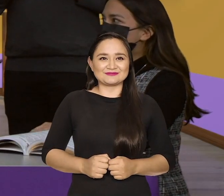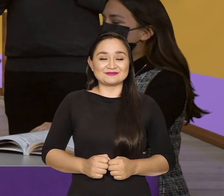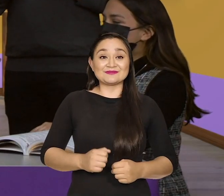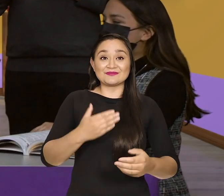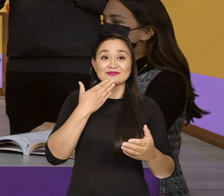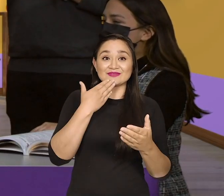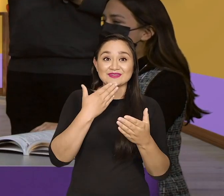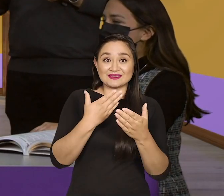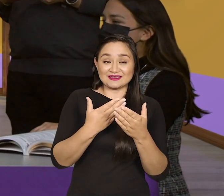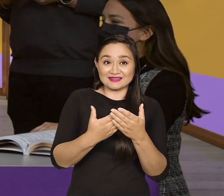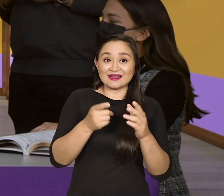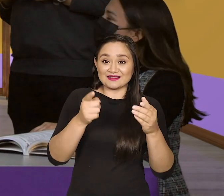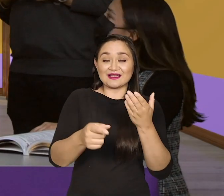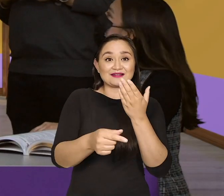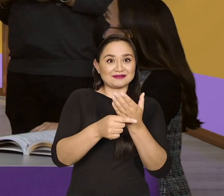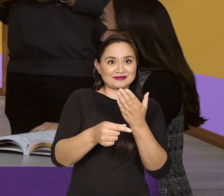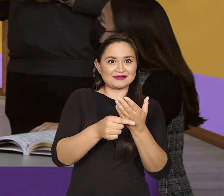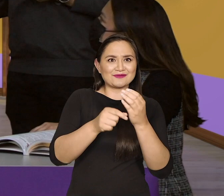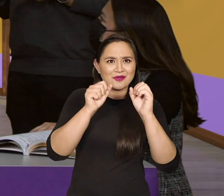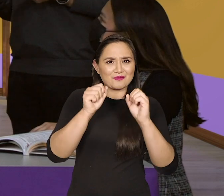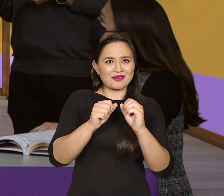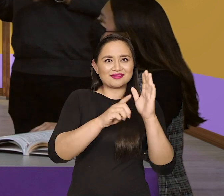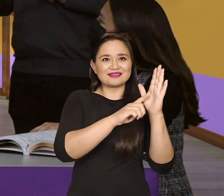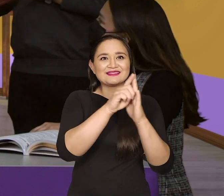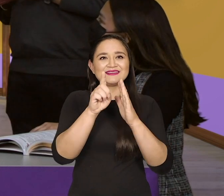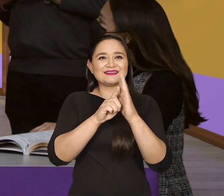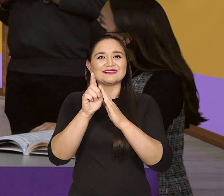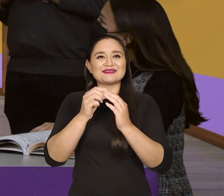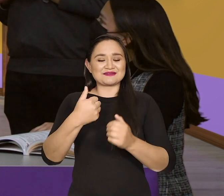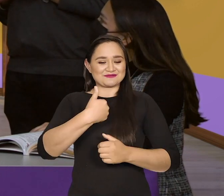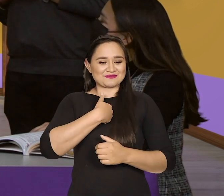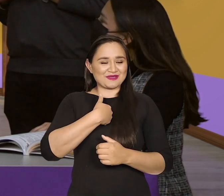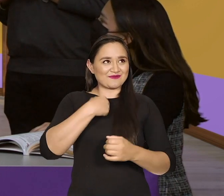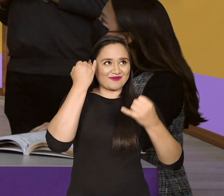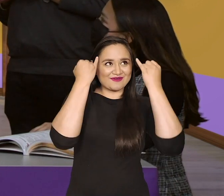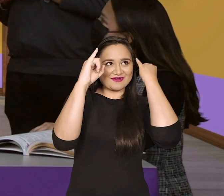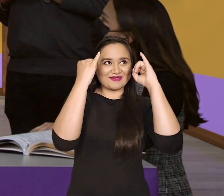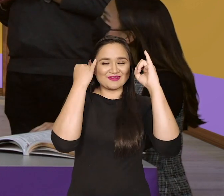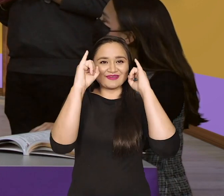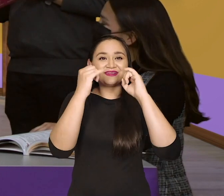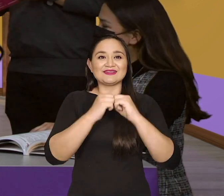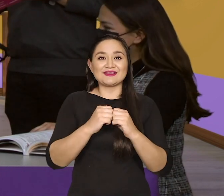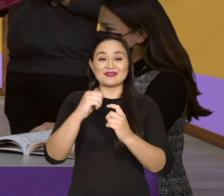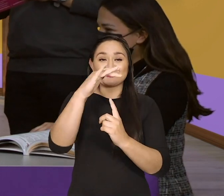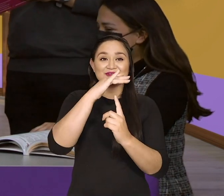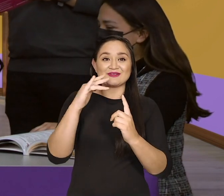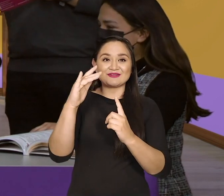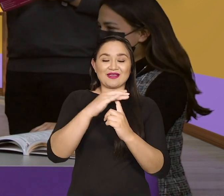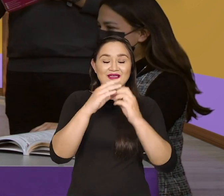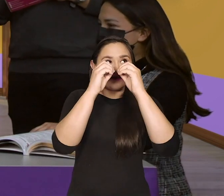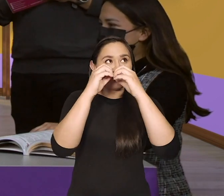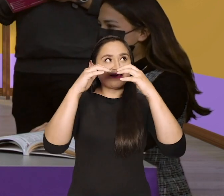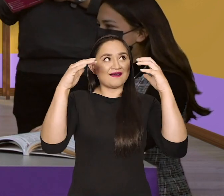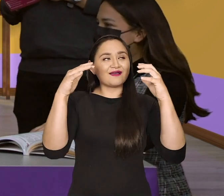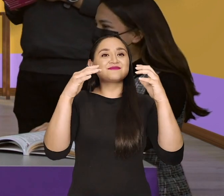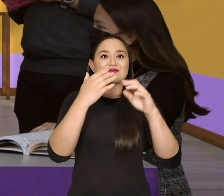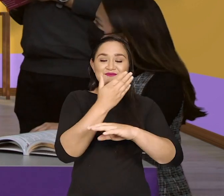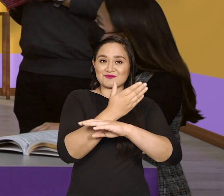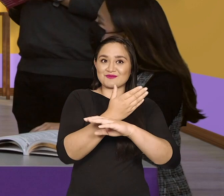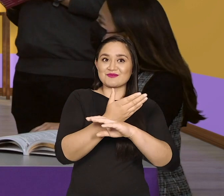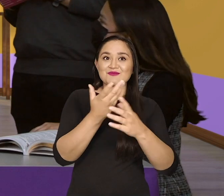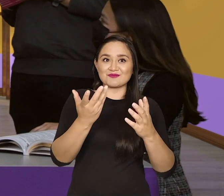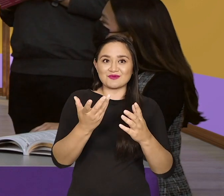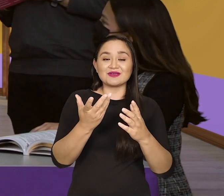gracias a las obras ligeras podemos desarrollar nuestras propias ideas y condiciones ampliando nuestro punto de